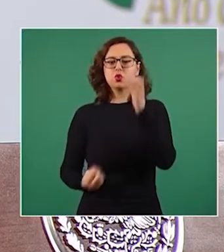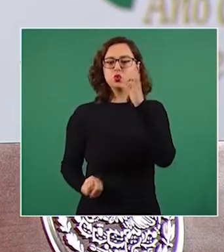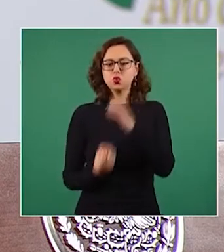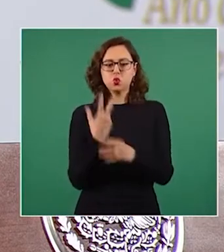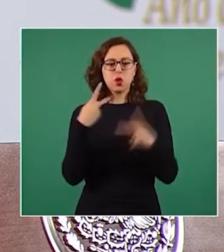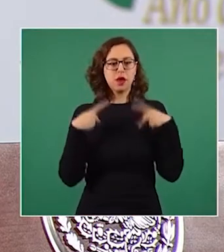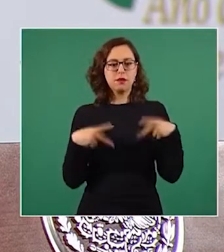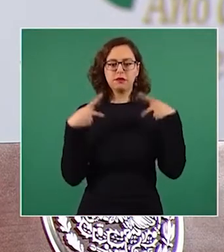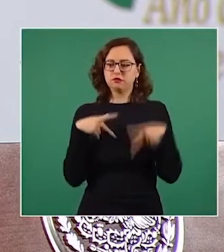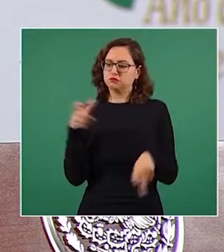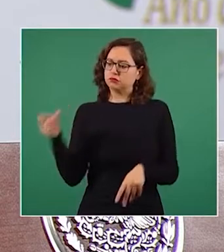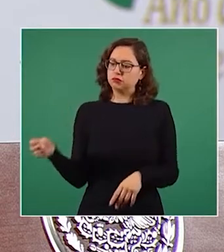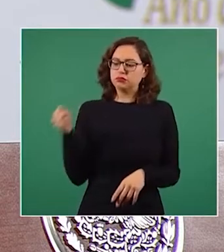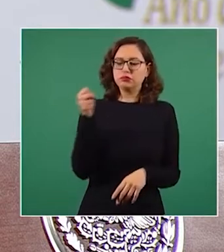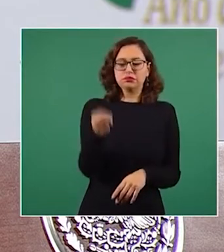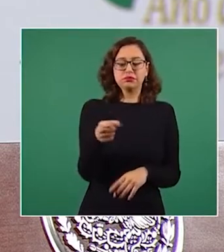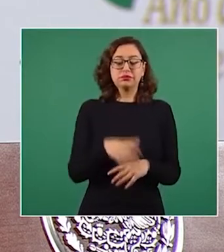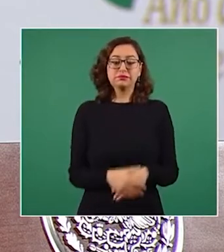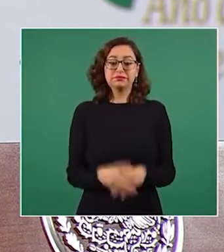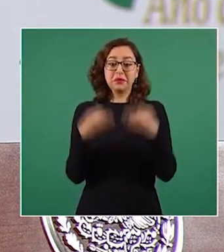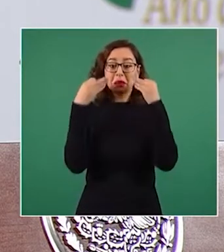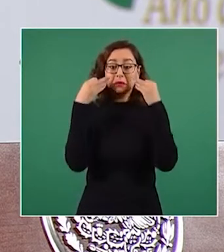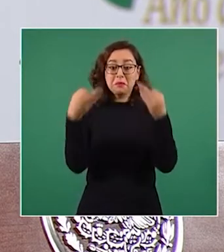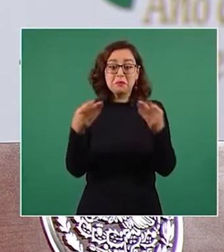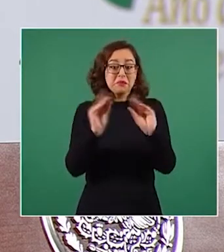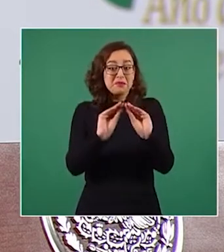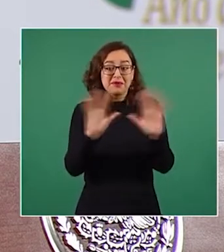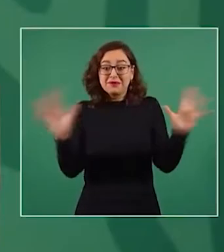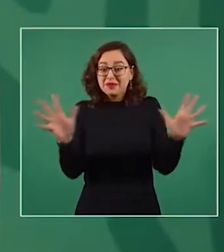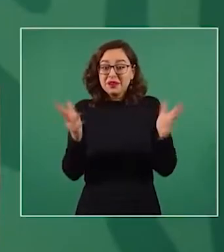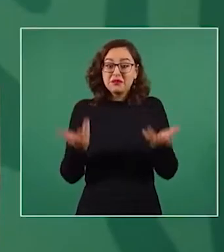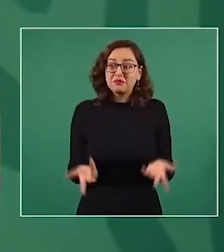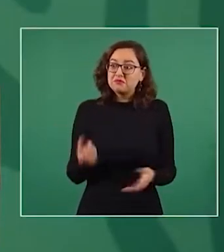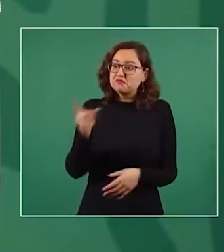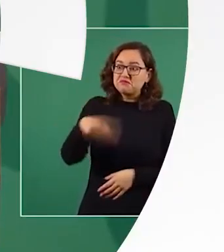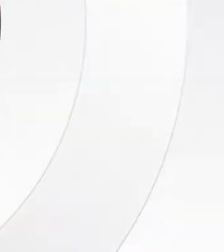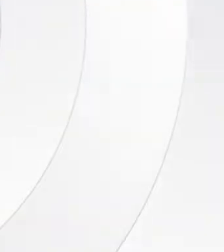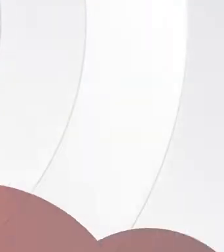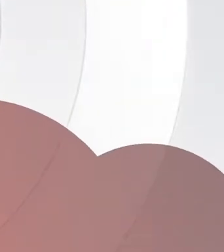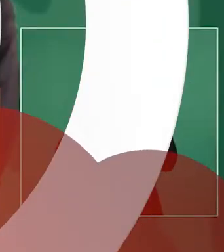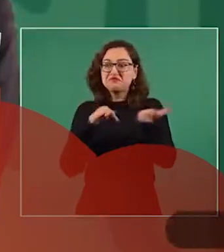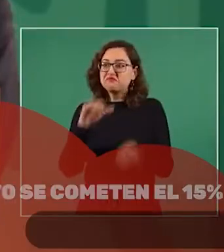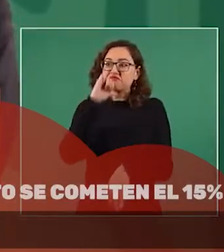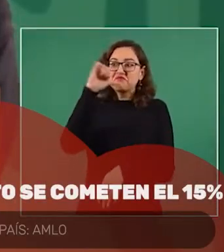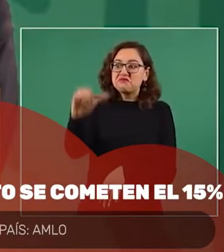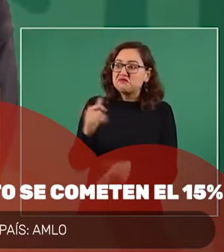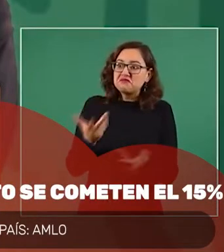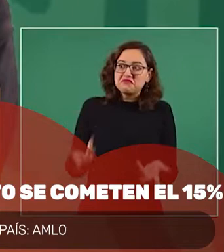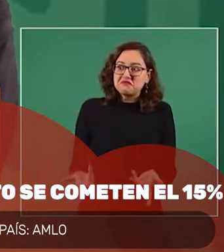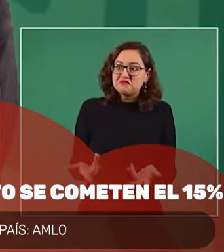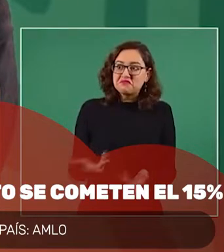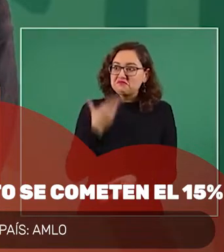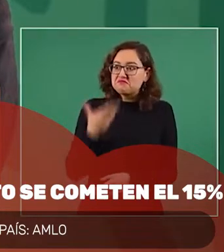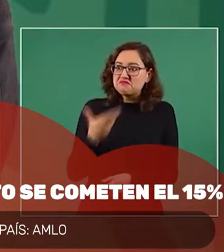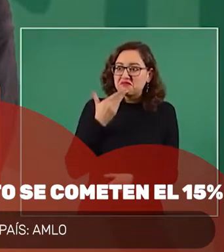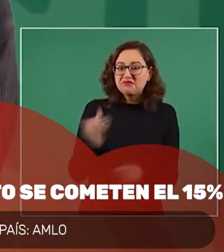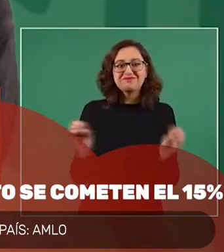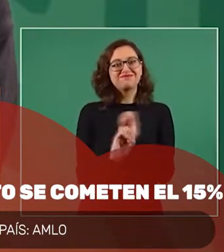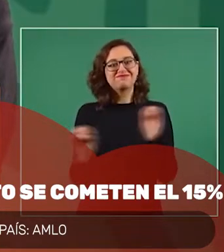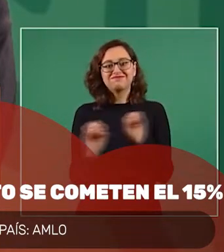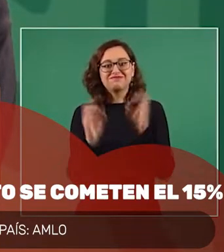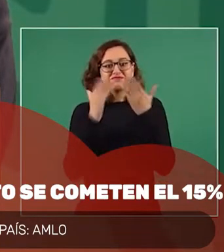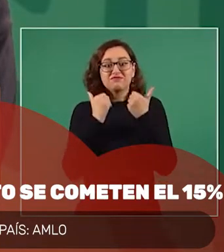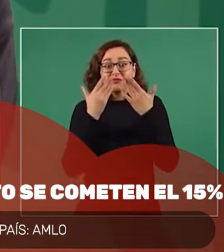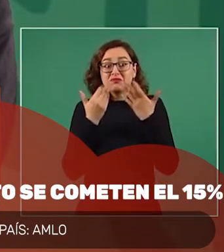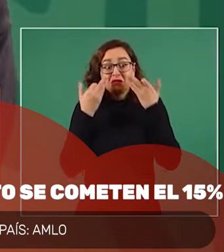parte. Es evidente que no hay buenos resultados. El presidente Andrés Manuel López Obrador informó sobre